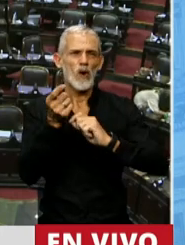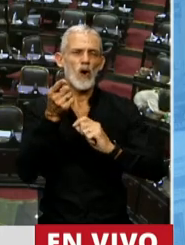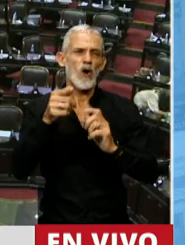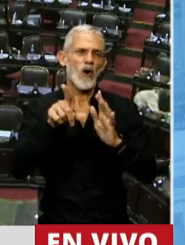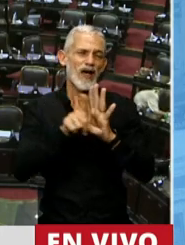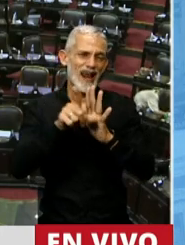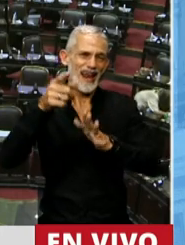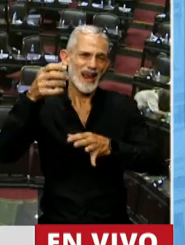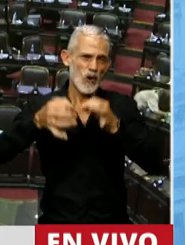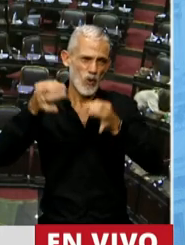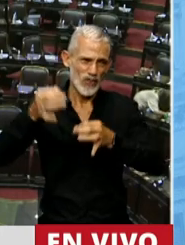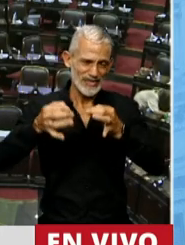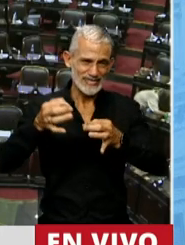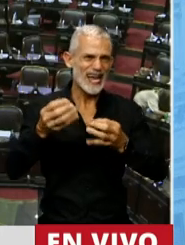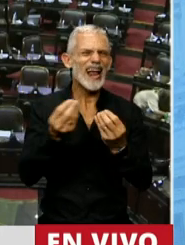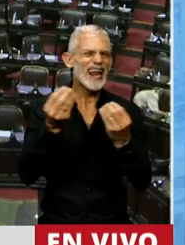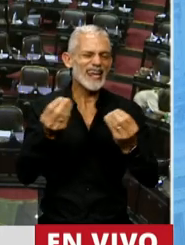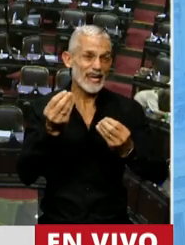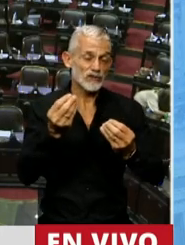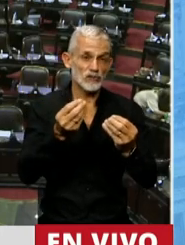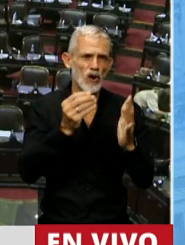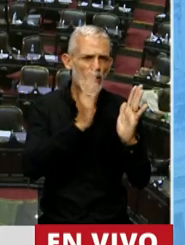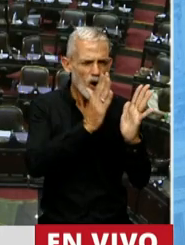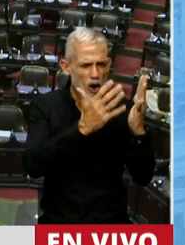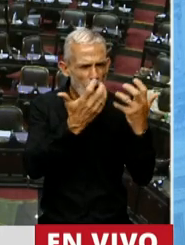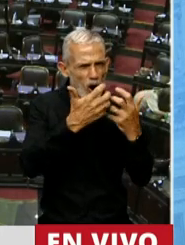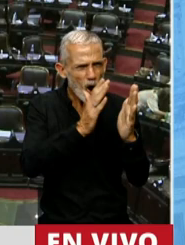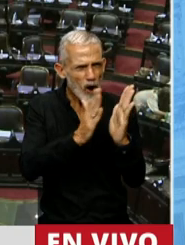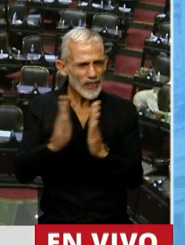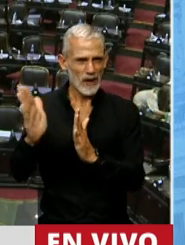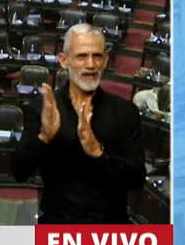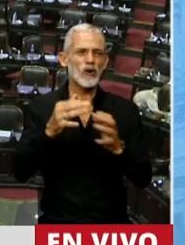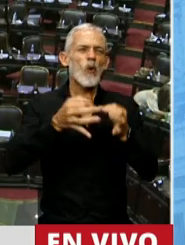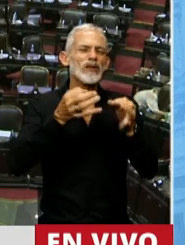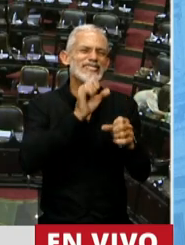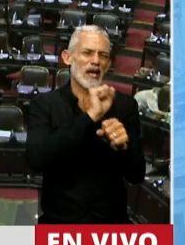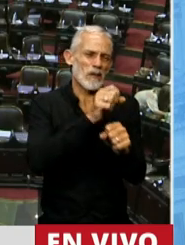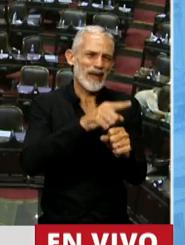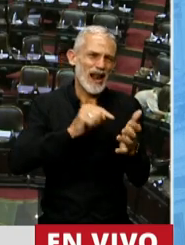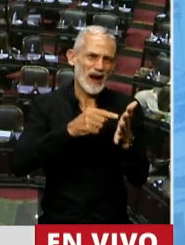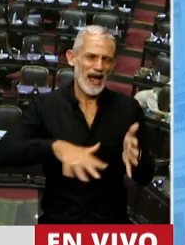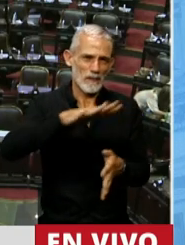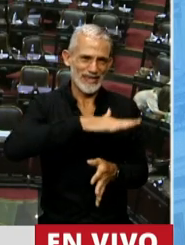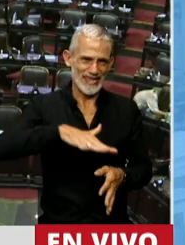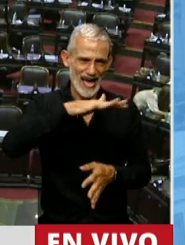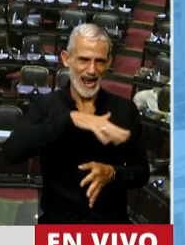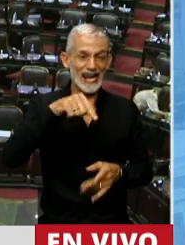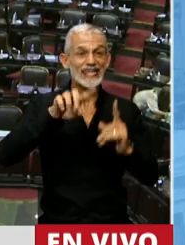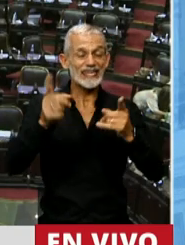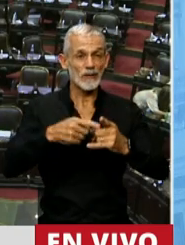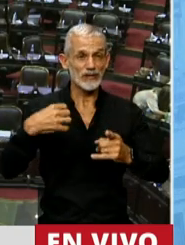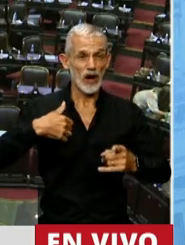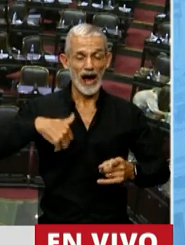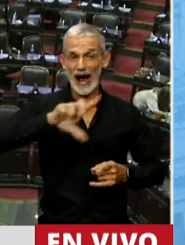la reforma judicial, que no es más que un reordenamiento de la justicia penal, especialmente la de Capital Federal y la del